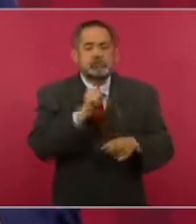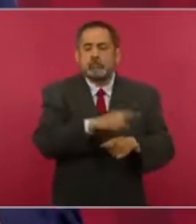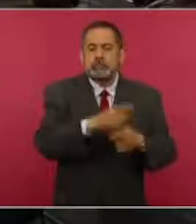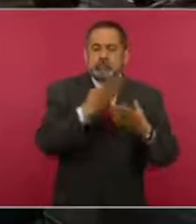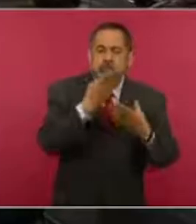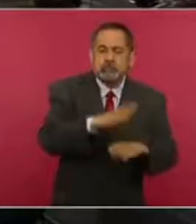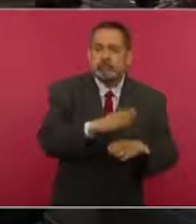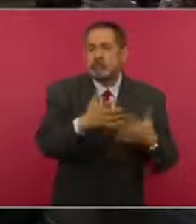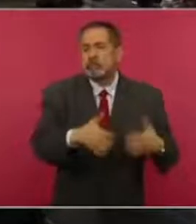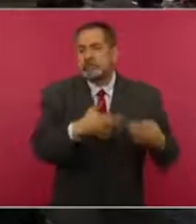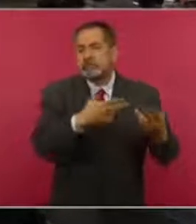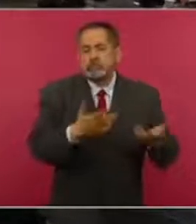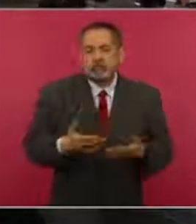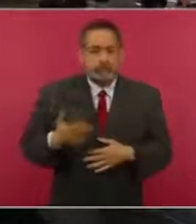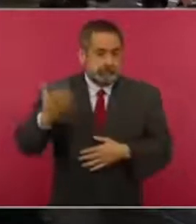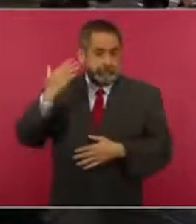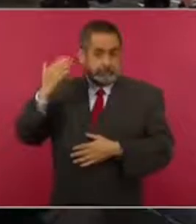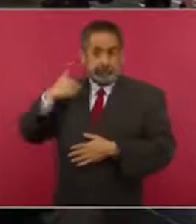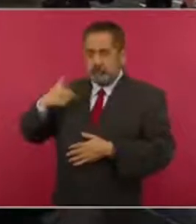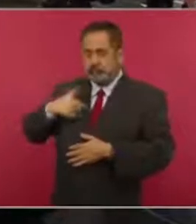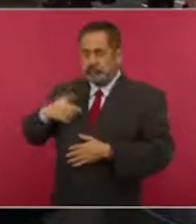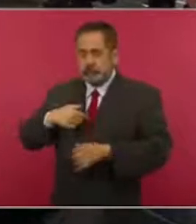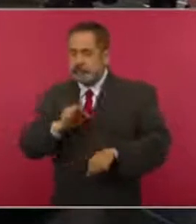que beneficiaron